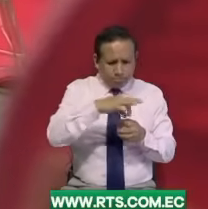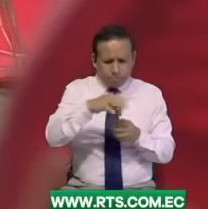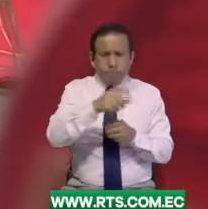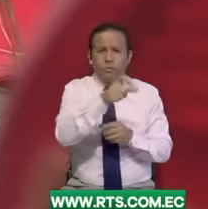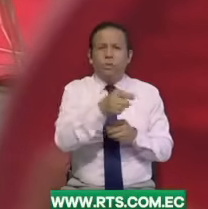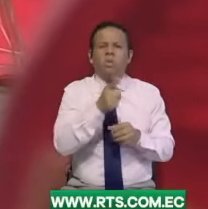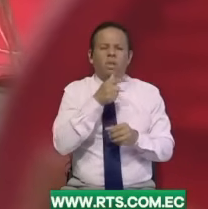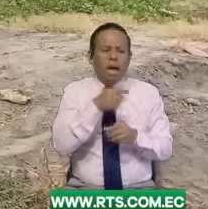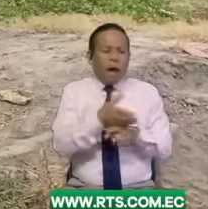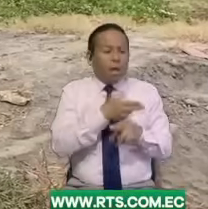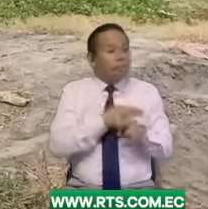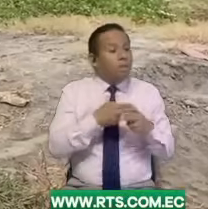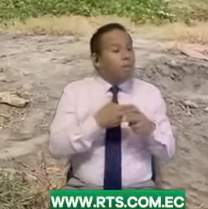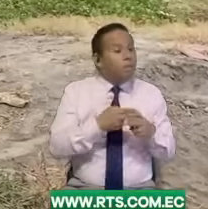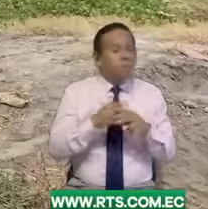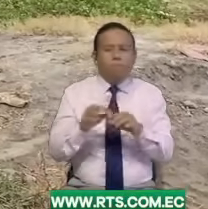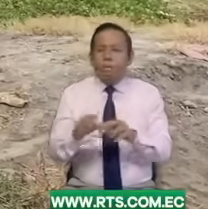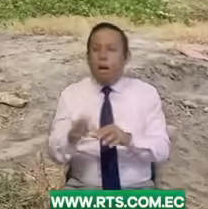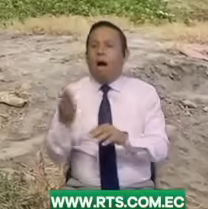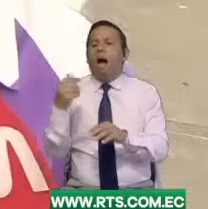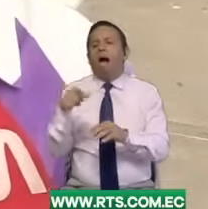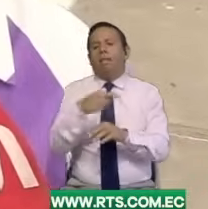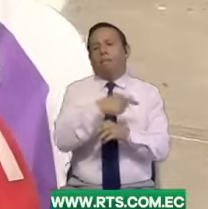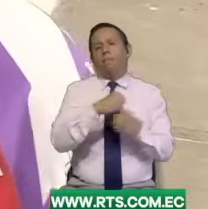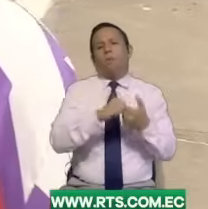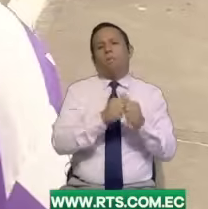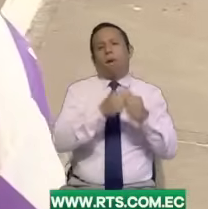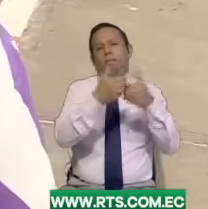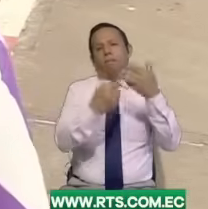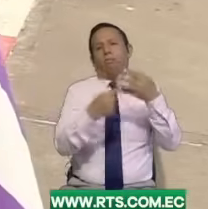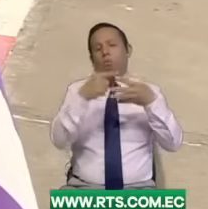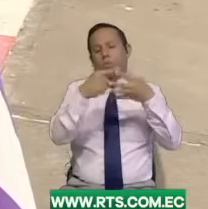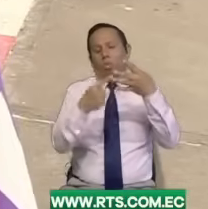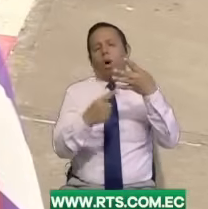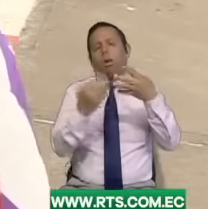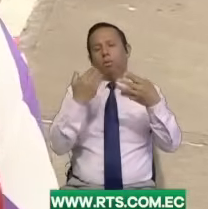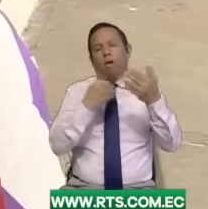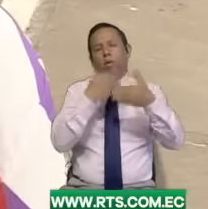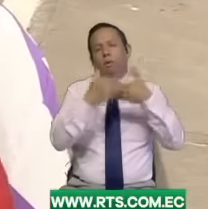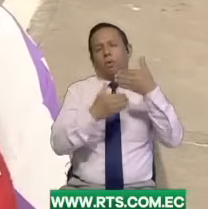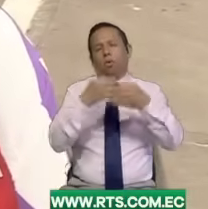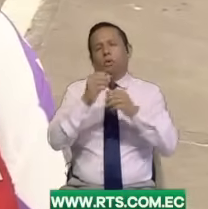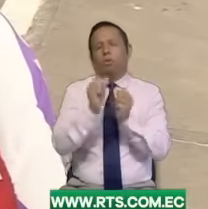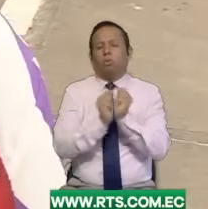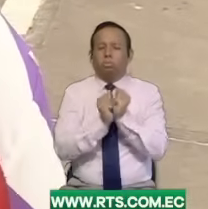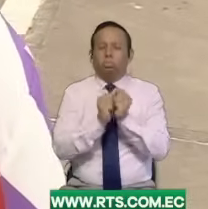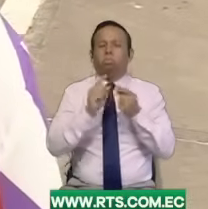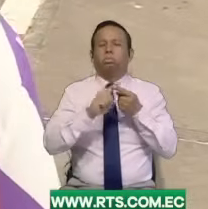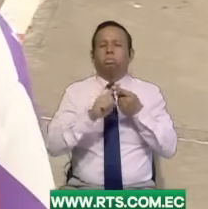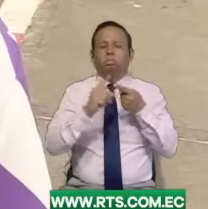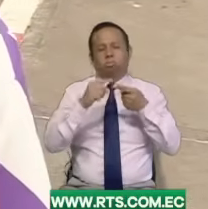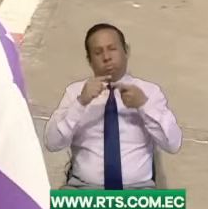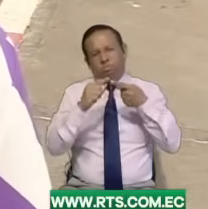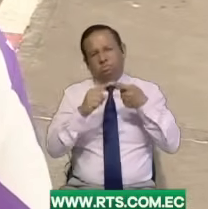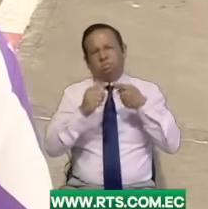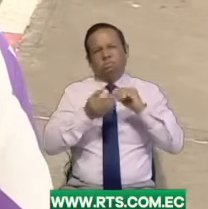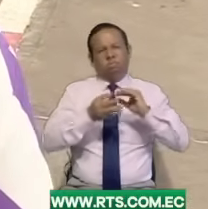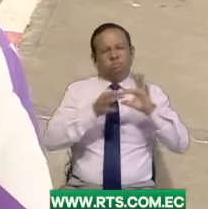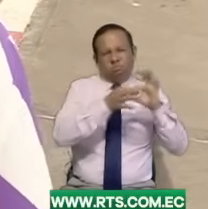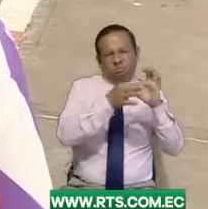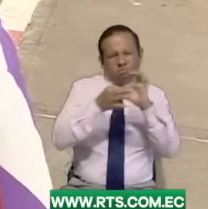tenía antecedentes penales, informó la fiscalía. Efectivamente tenía 4 causas anteriores. Por delitos como